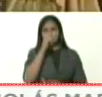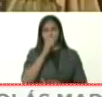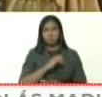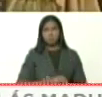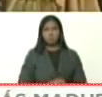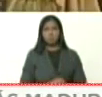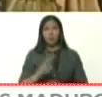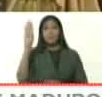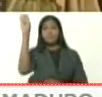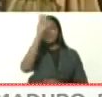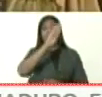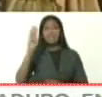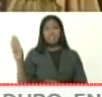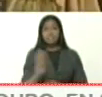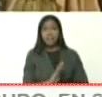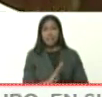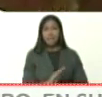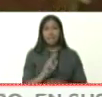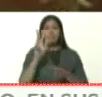Belice, nuestra hermana Belice,